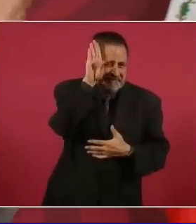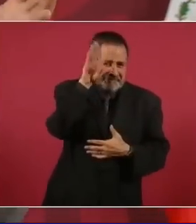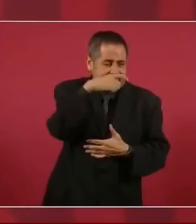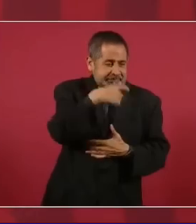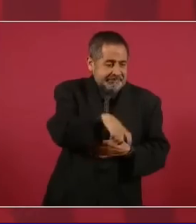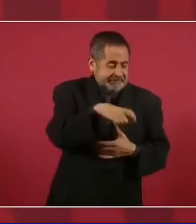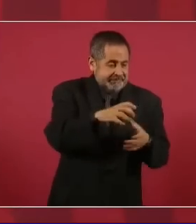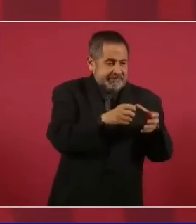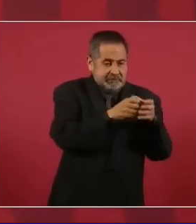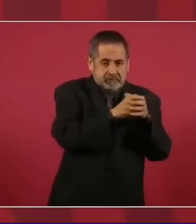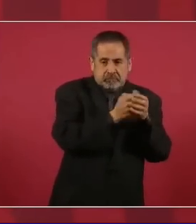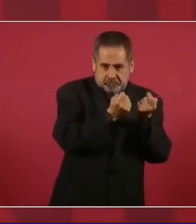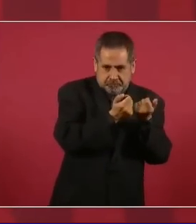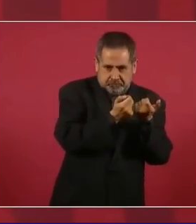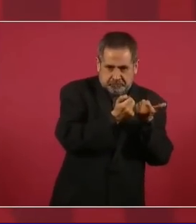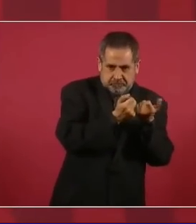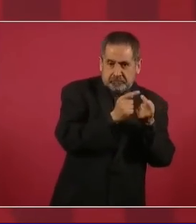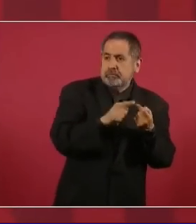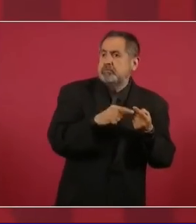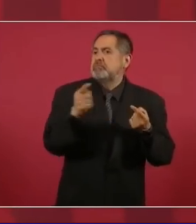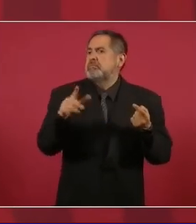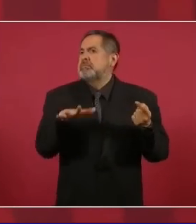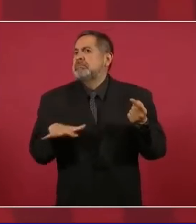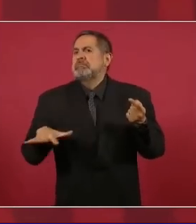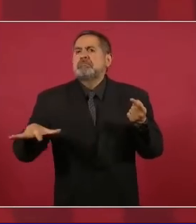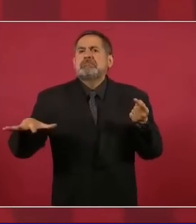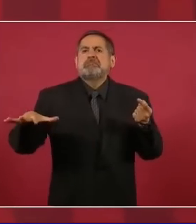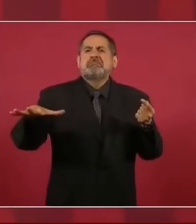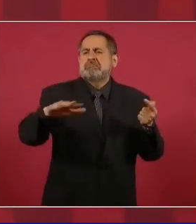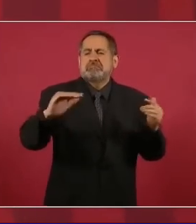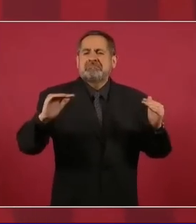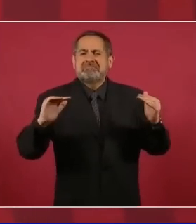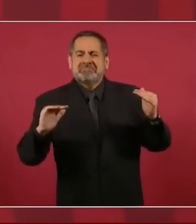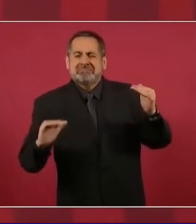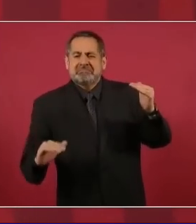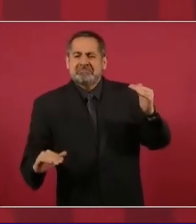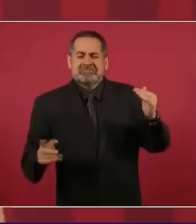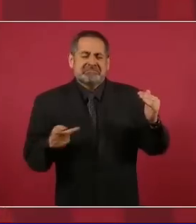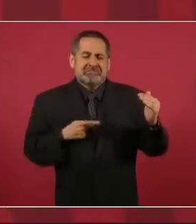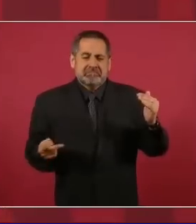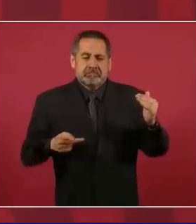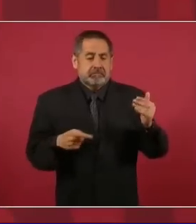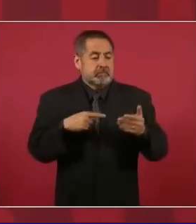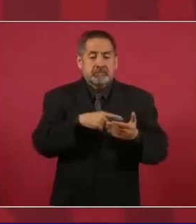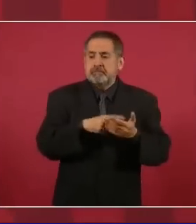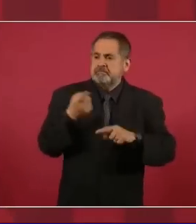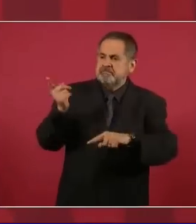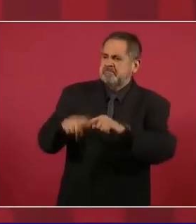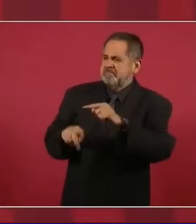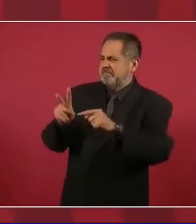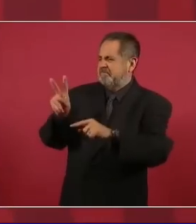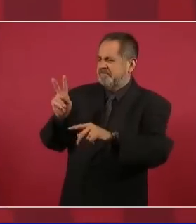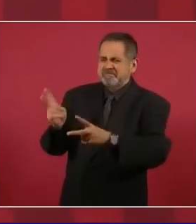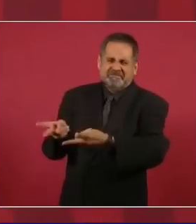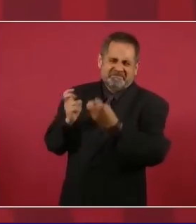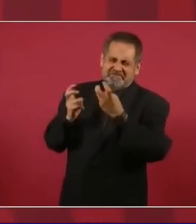a la par de que se saqueó a México también como nunca.